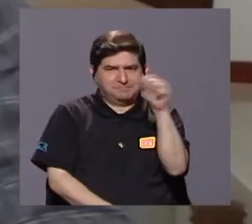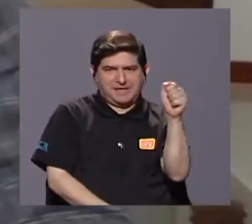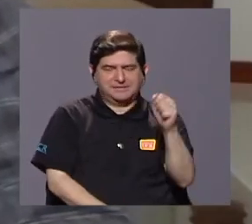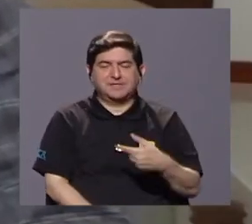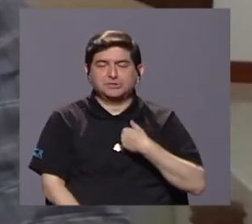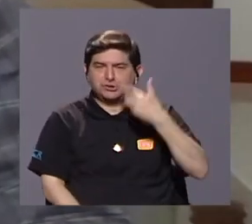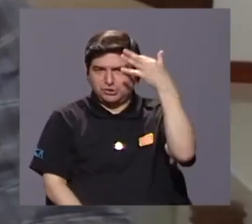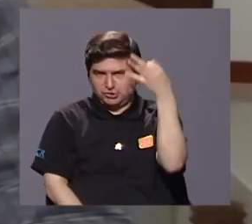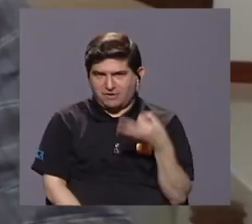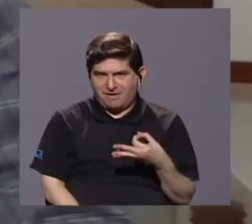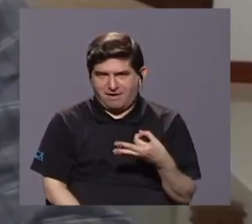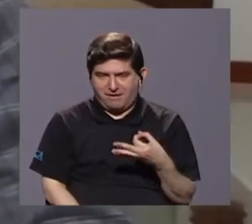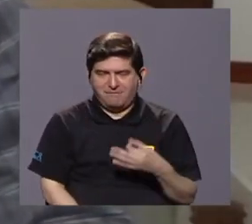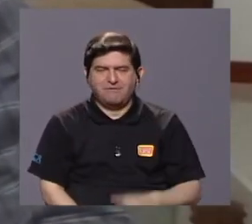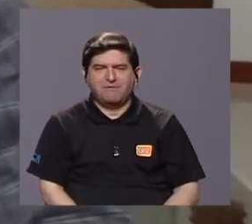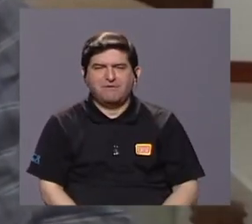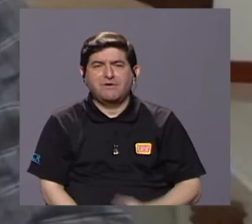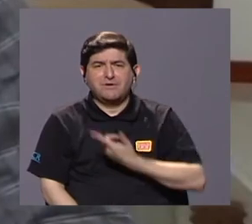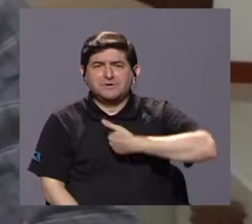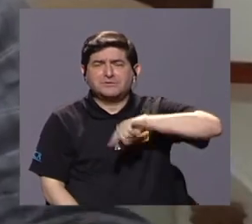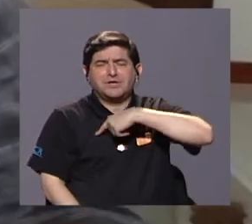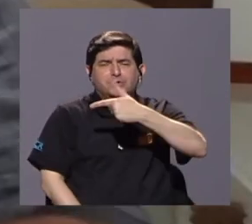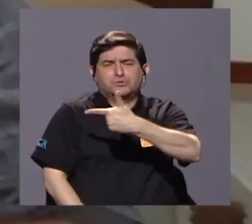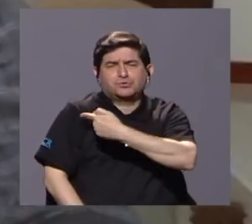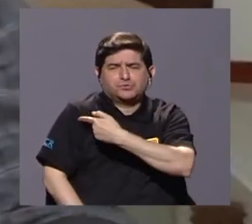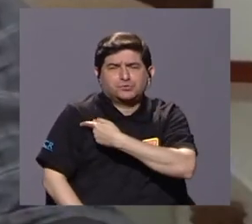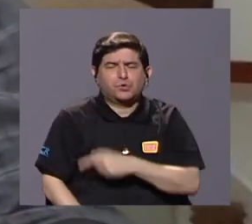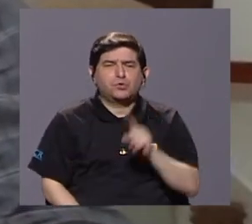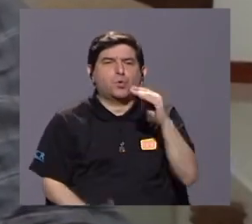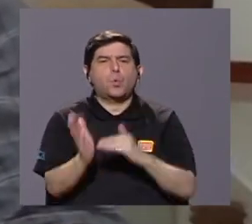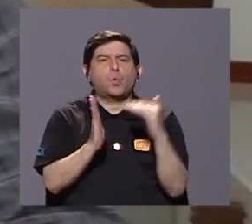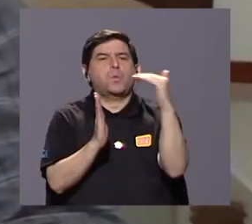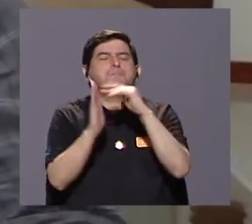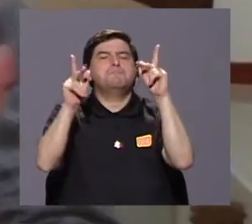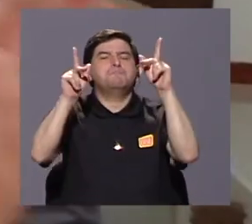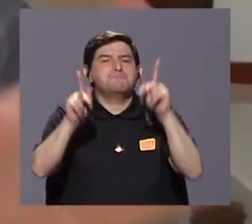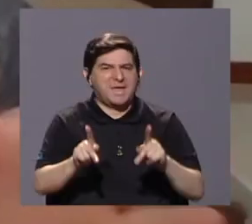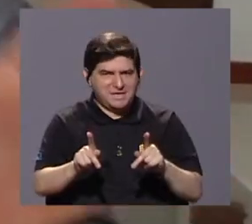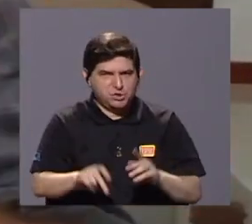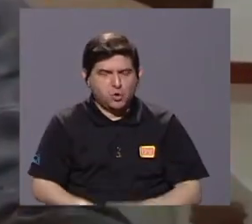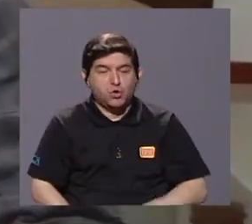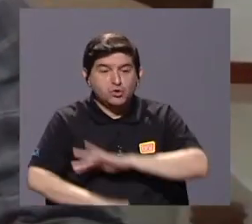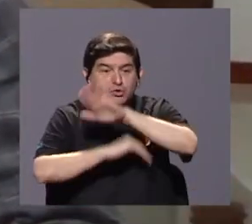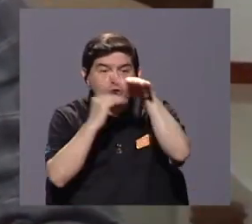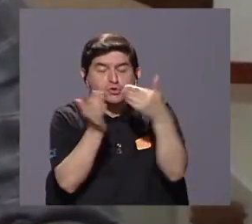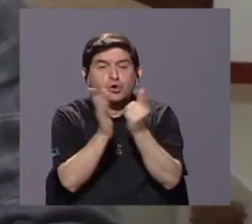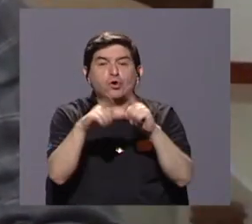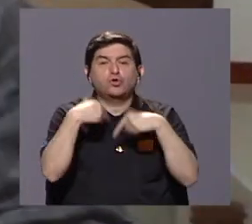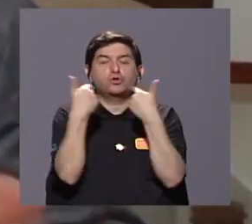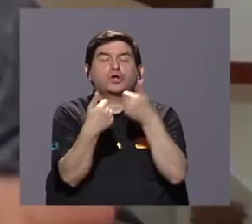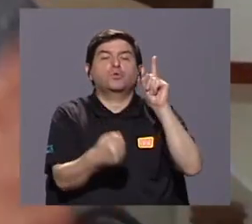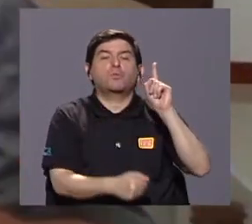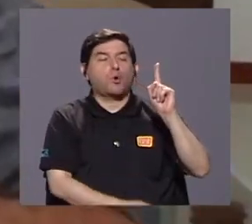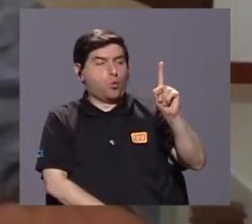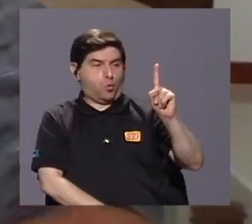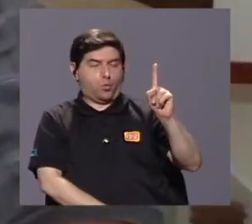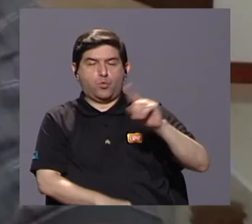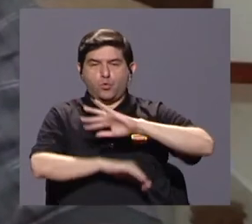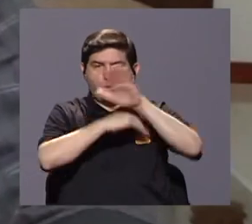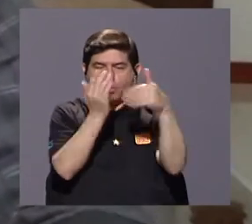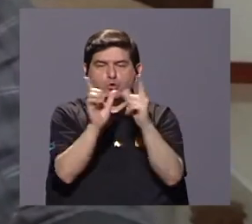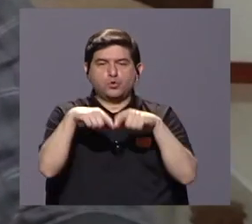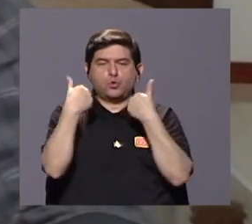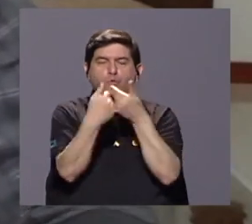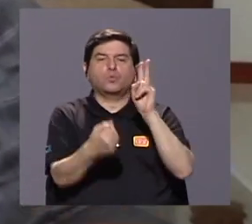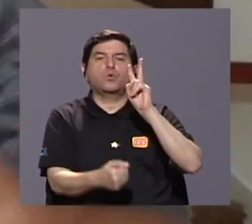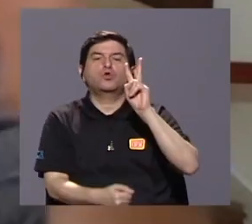soy del criterio de que si logramos vacunar 1 millón de personas, que son todos los del grupo 1 y todos los del